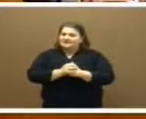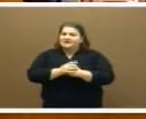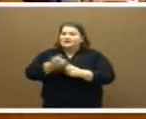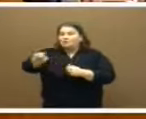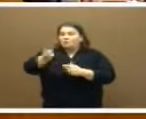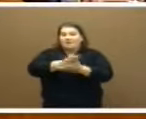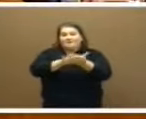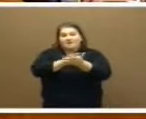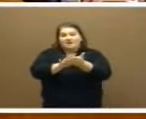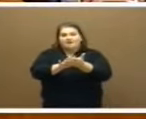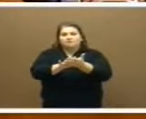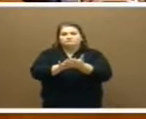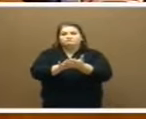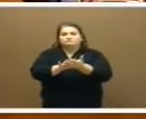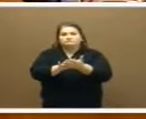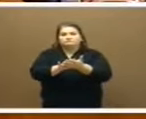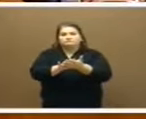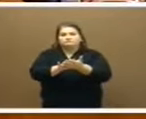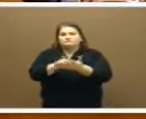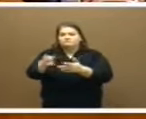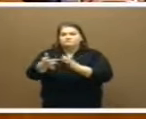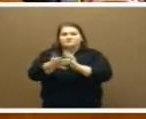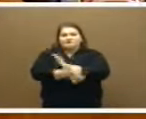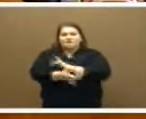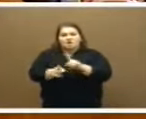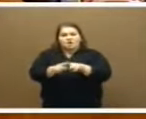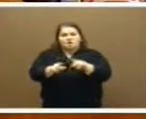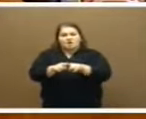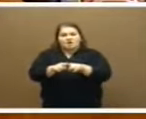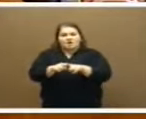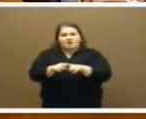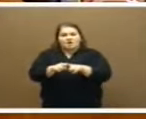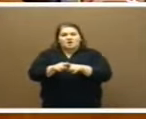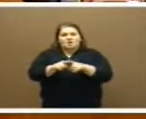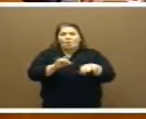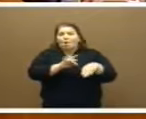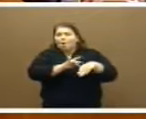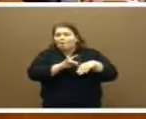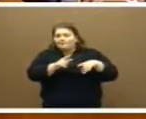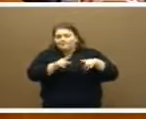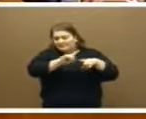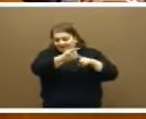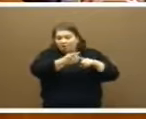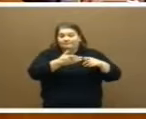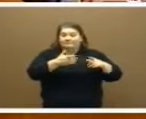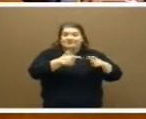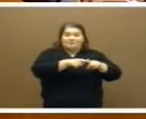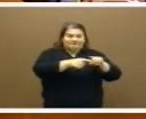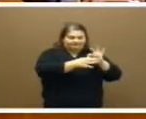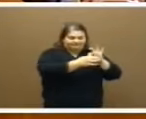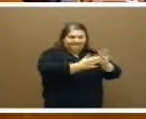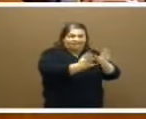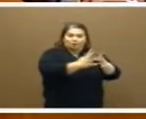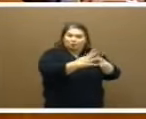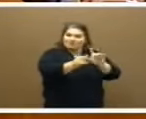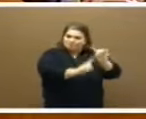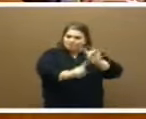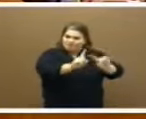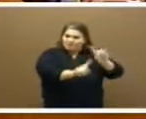los que usted alude precisamente hacen referencia y se están orientando, por un lado, a los elementos fácticos estructurales